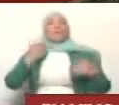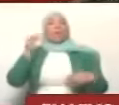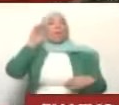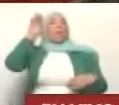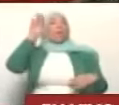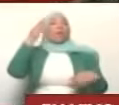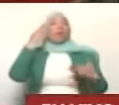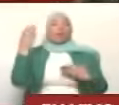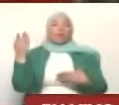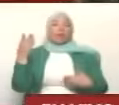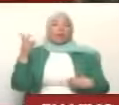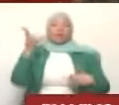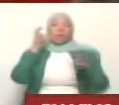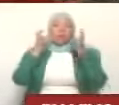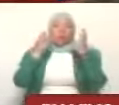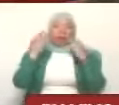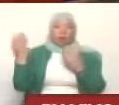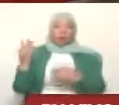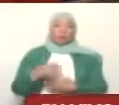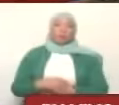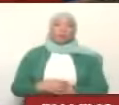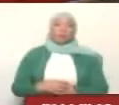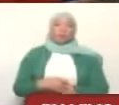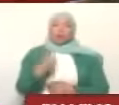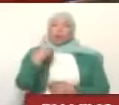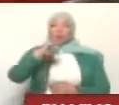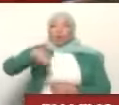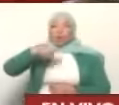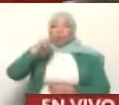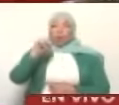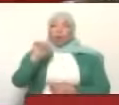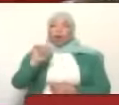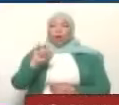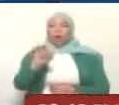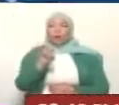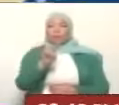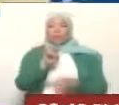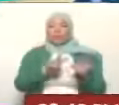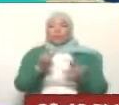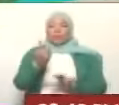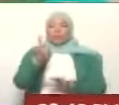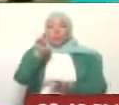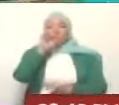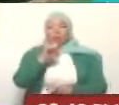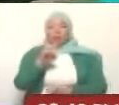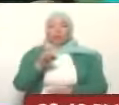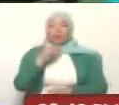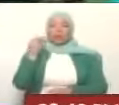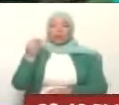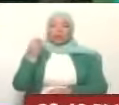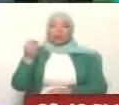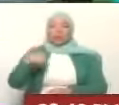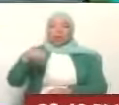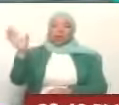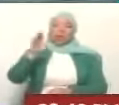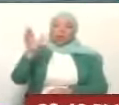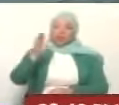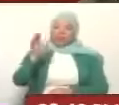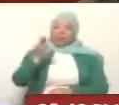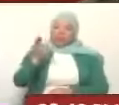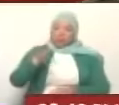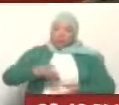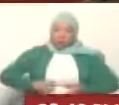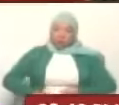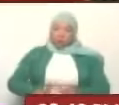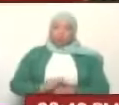Juan Esteves, adelante Juan. Juan, dos Juanes. De 27 años de edad. Un chamito, nacido en Caracas.